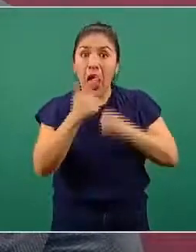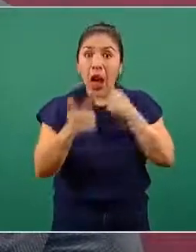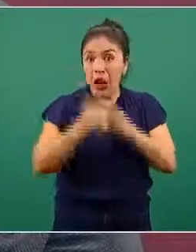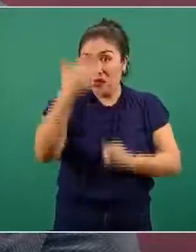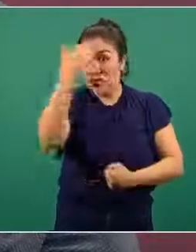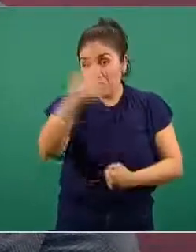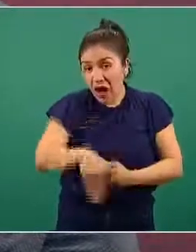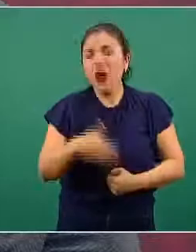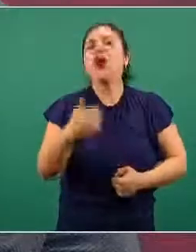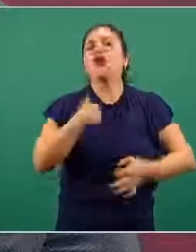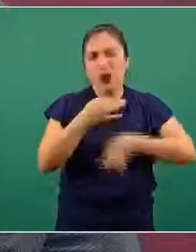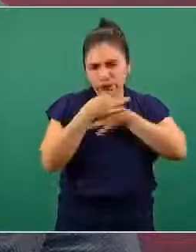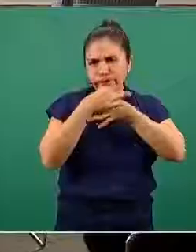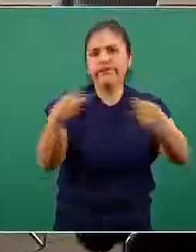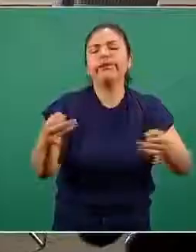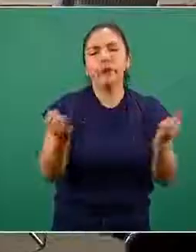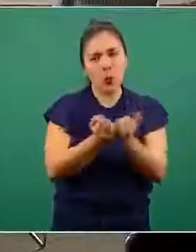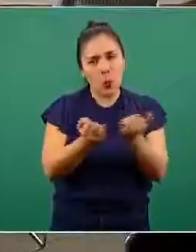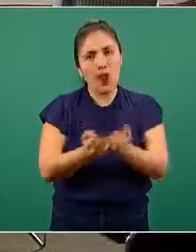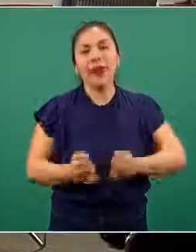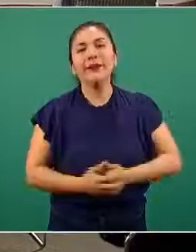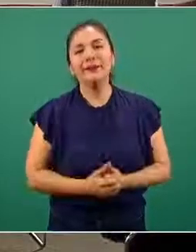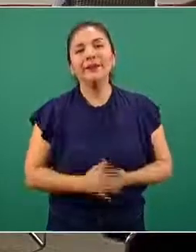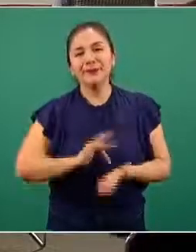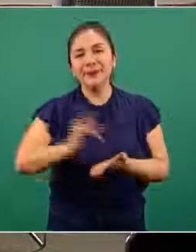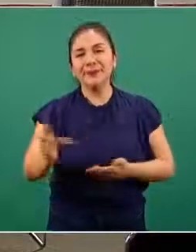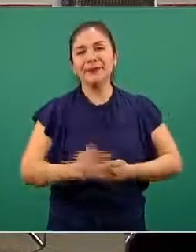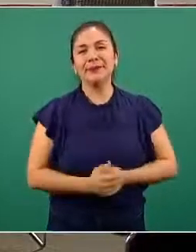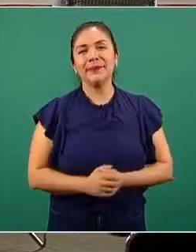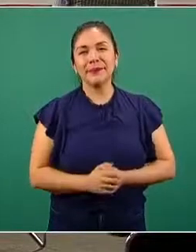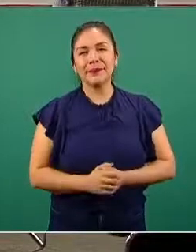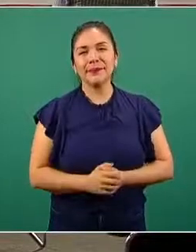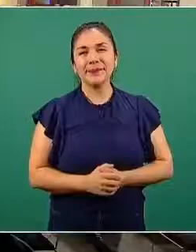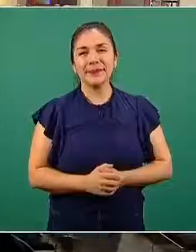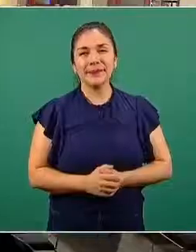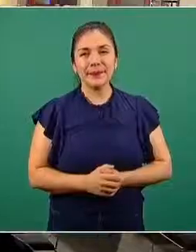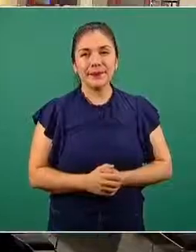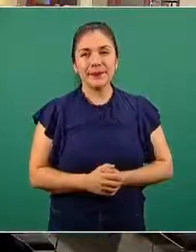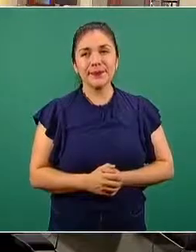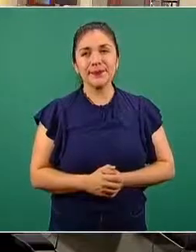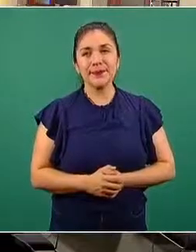lo compartiremos aquí con ustedes. Gracias. Compañero.